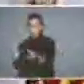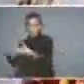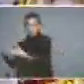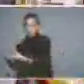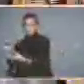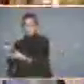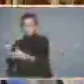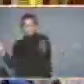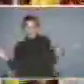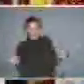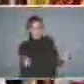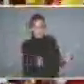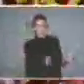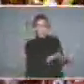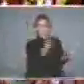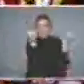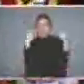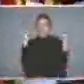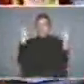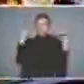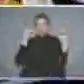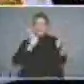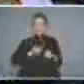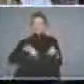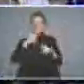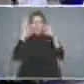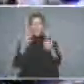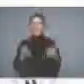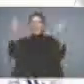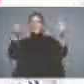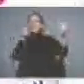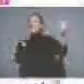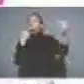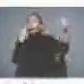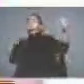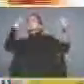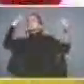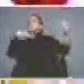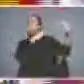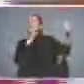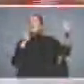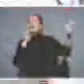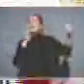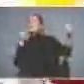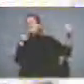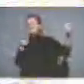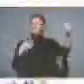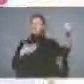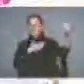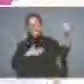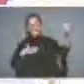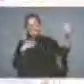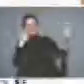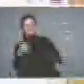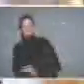un trocito para entrenar. Luego en la grada están los padres, gente agradable, esa es la